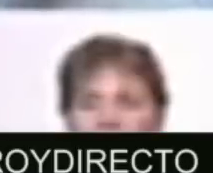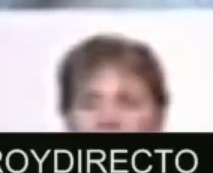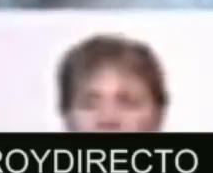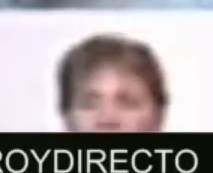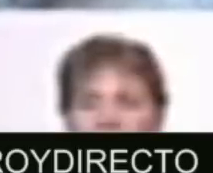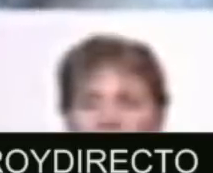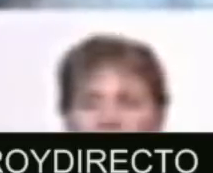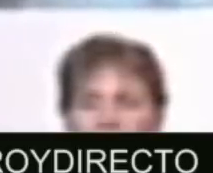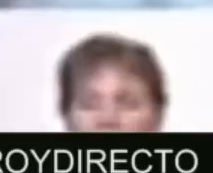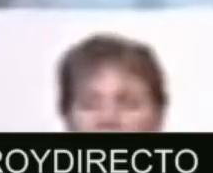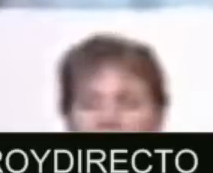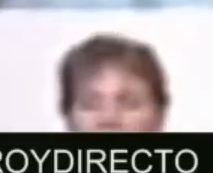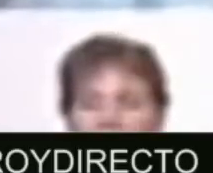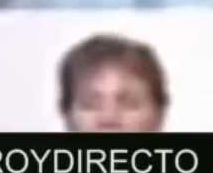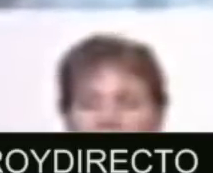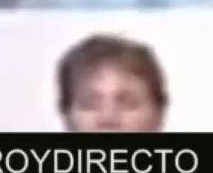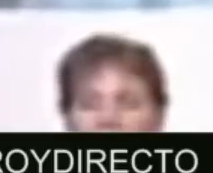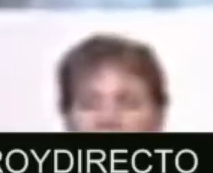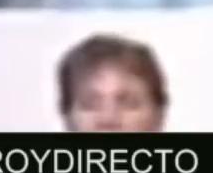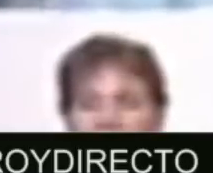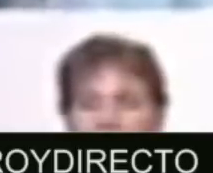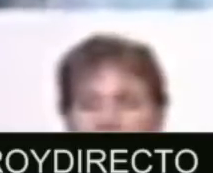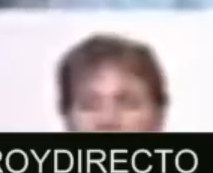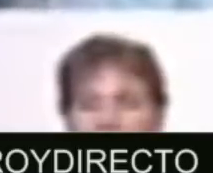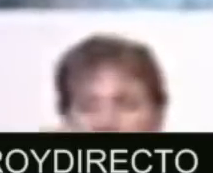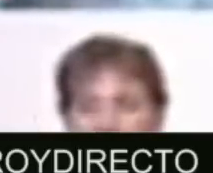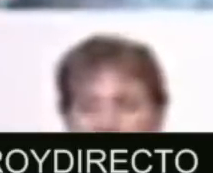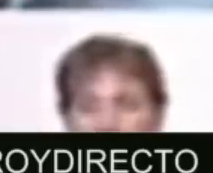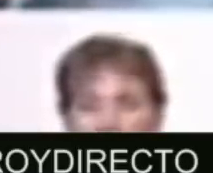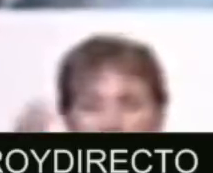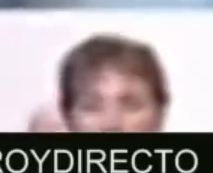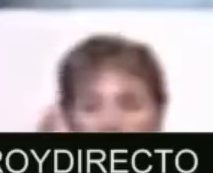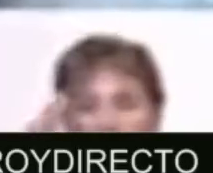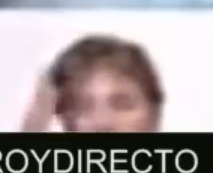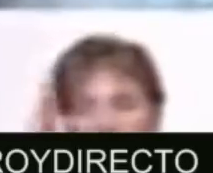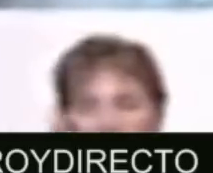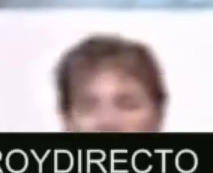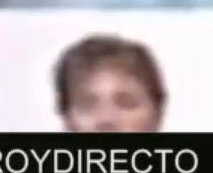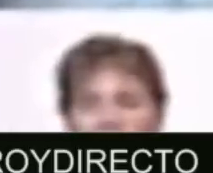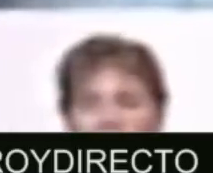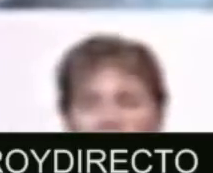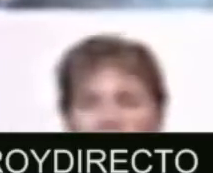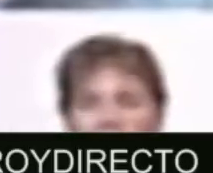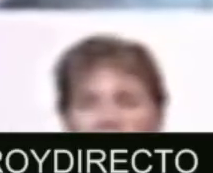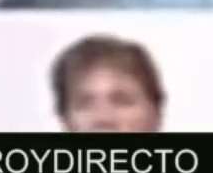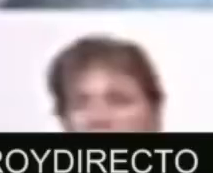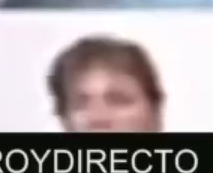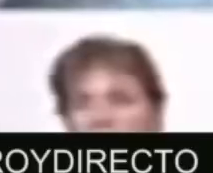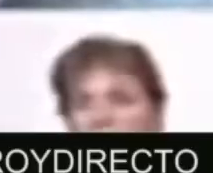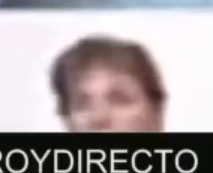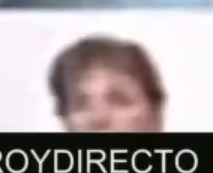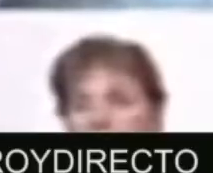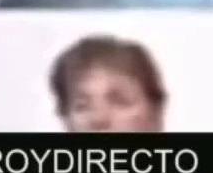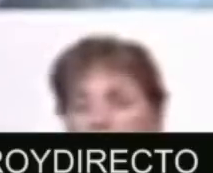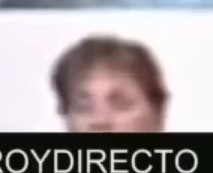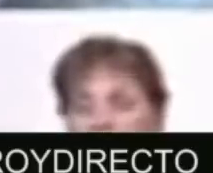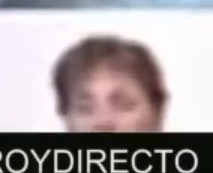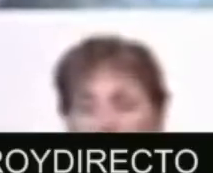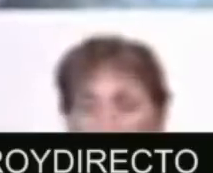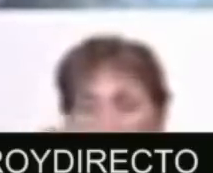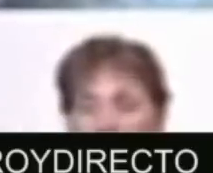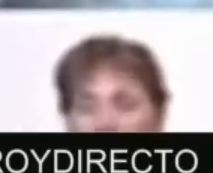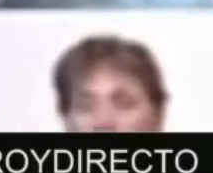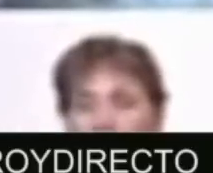Ciudadano perdón, ya metí la. José Pedro Castillo Terrones, juráis por Dios y por los santos evangelios decir la verdad